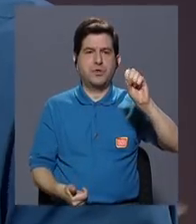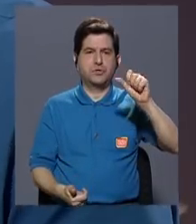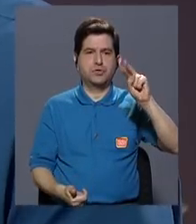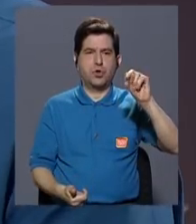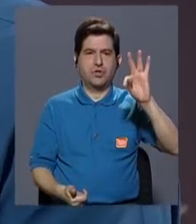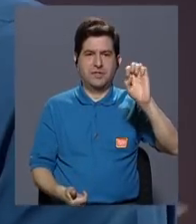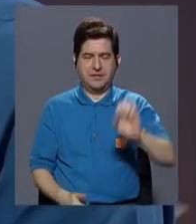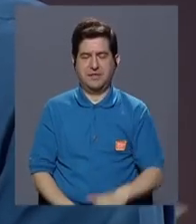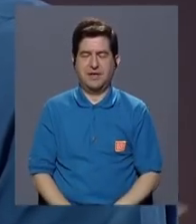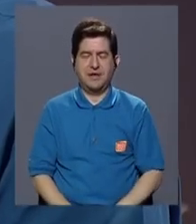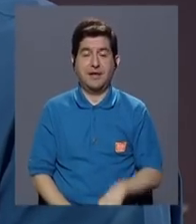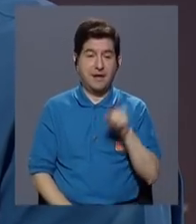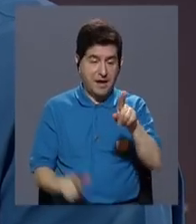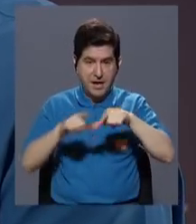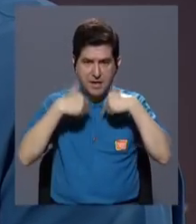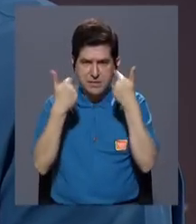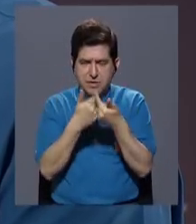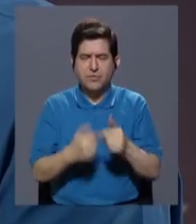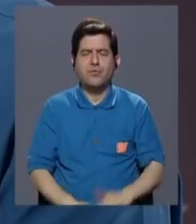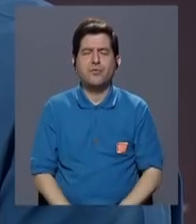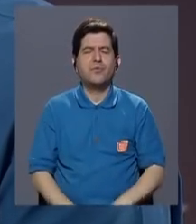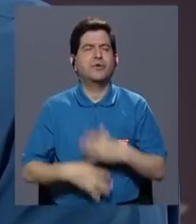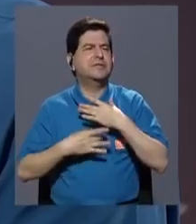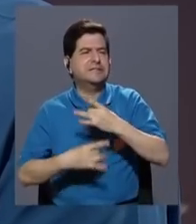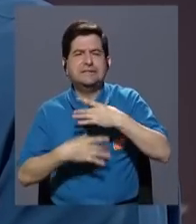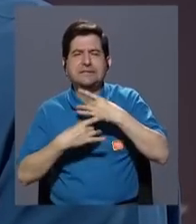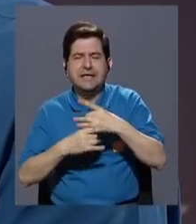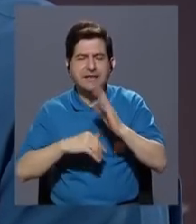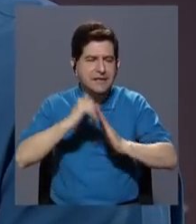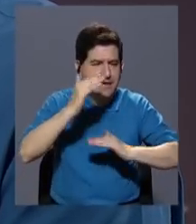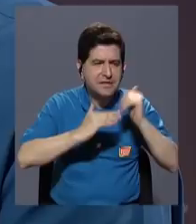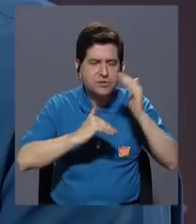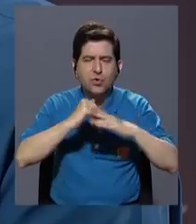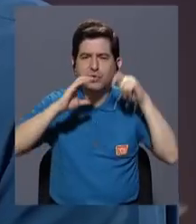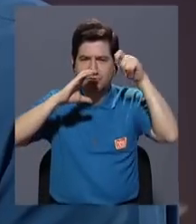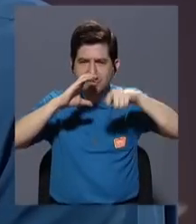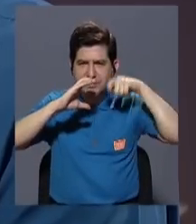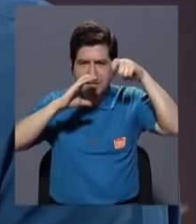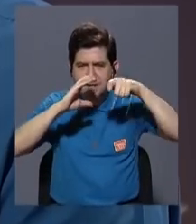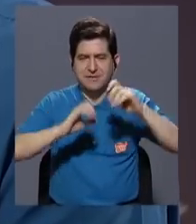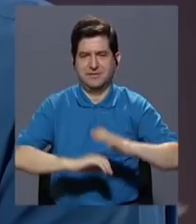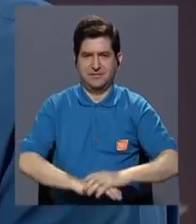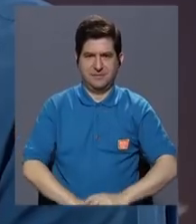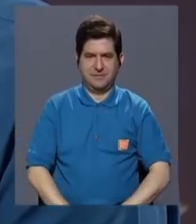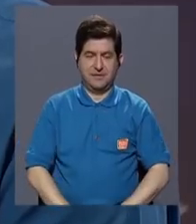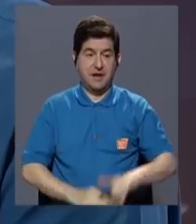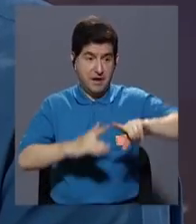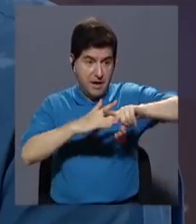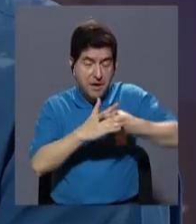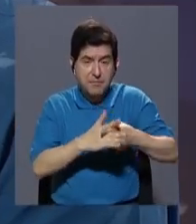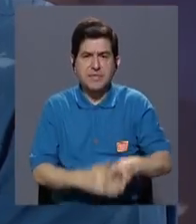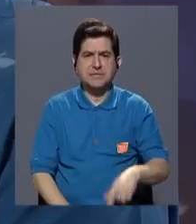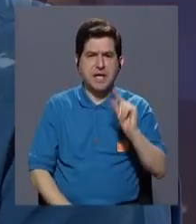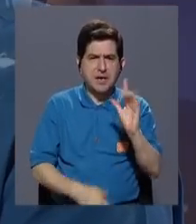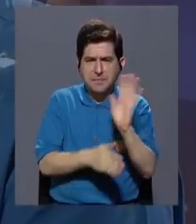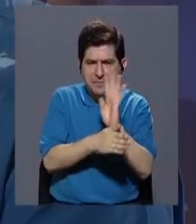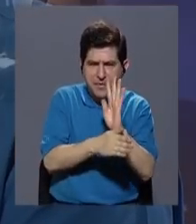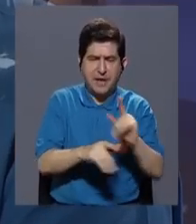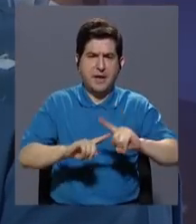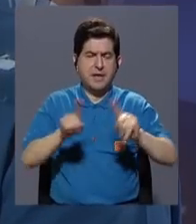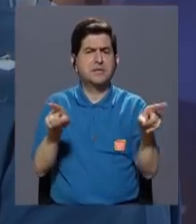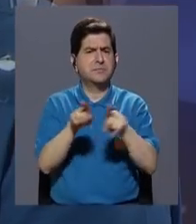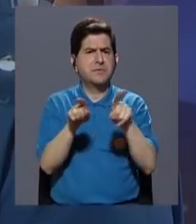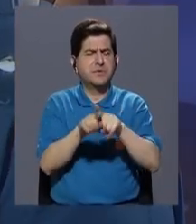que son grupos de colegas y amigos que teníamos con esa espinita de construir una cinematografía de hacer cine empezamos haciendo